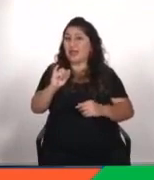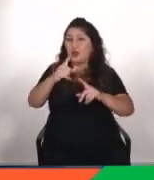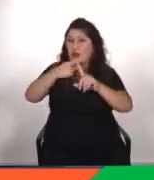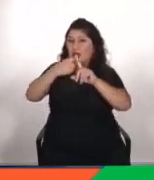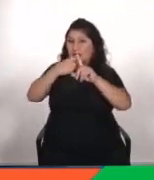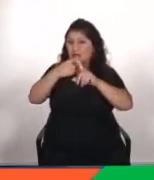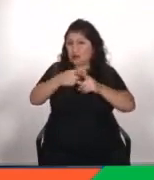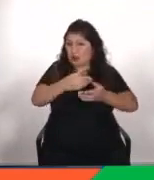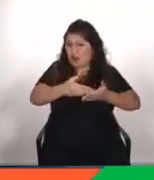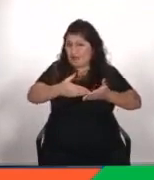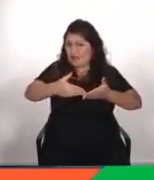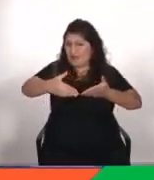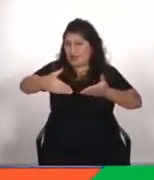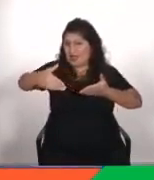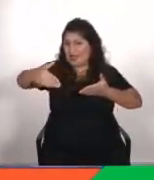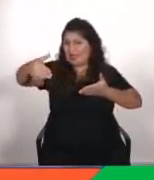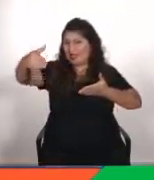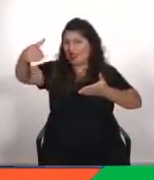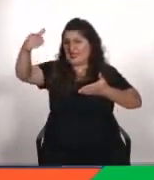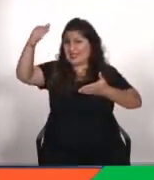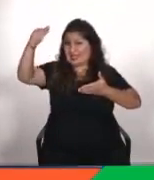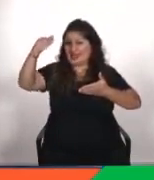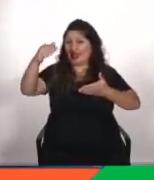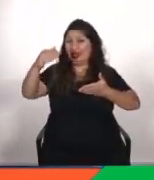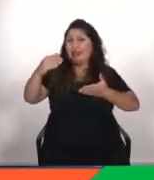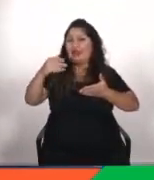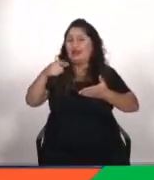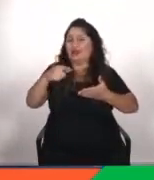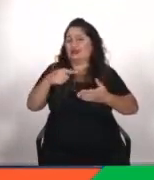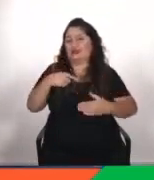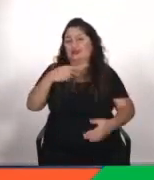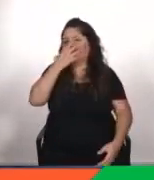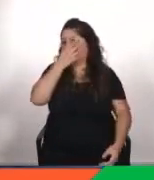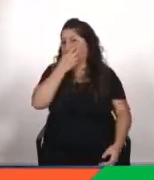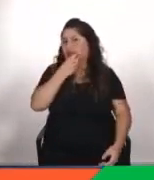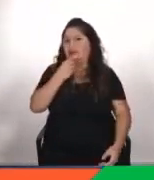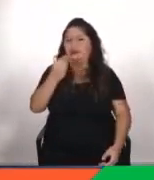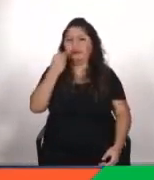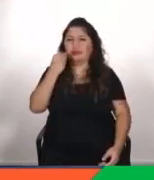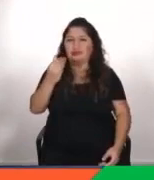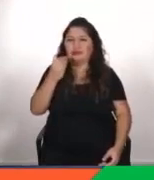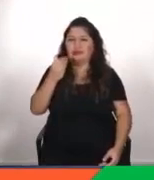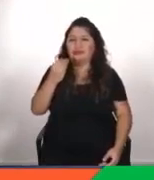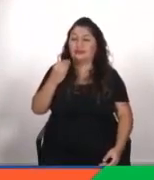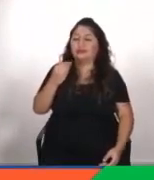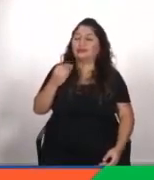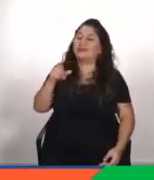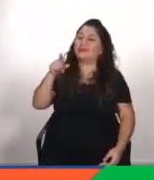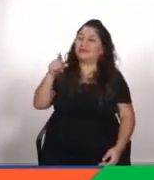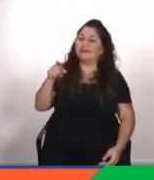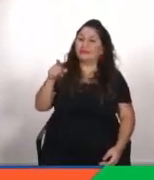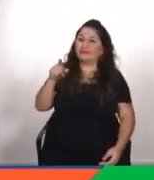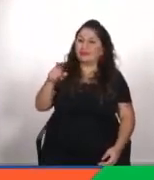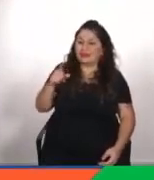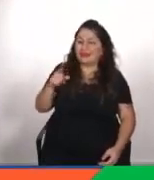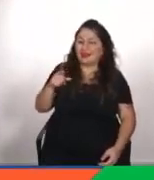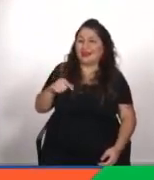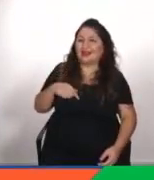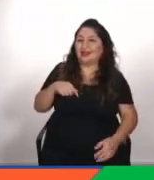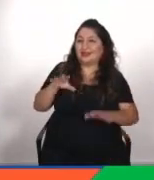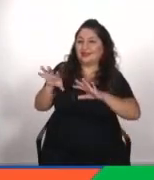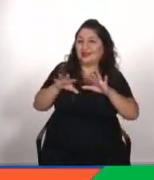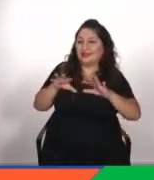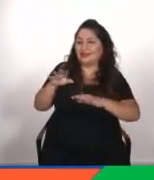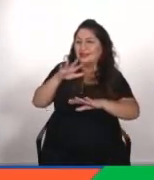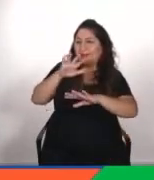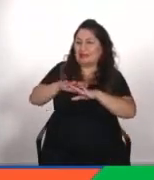los inversos de los cuadrados, a mí eso me parece absolutamente maravilloso. Son de esas cosas en las matemáticas que uno queda así como, wow, aquí es